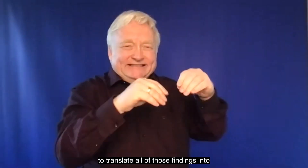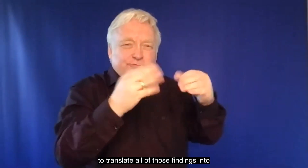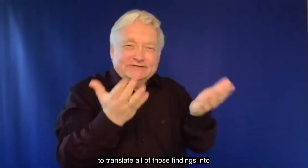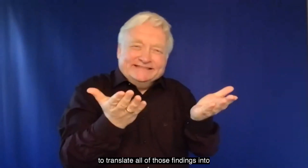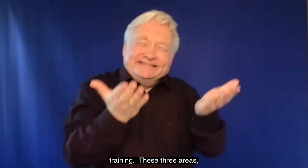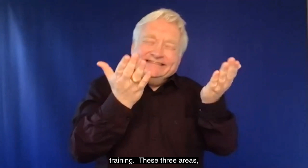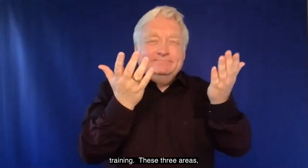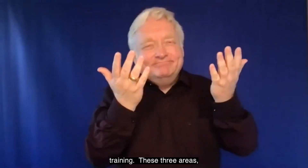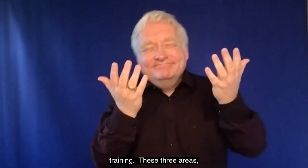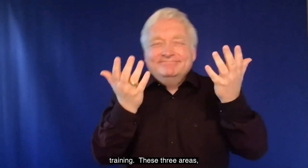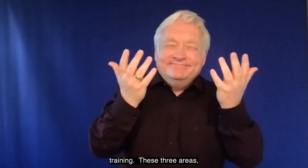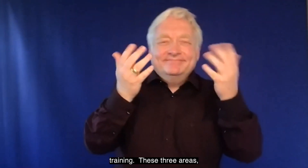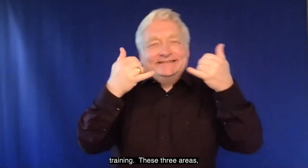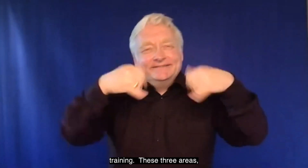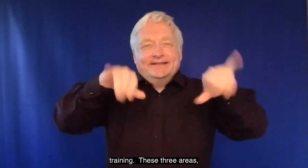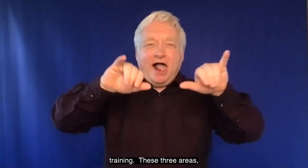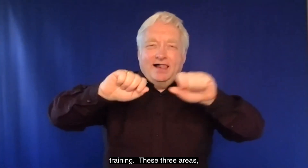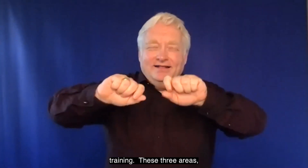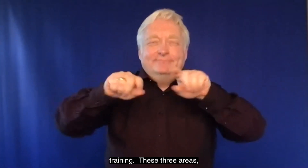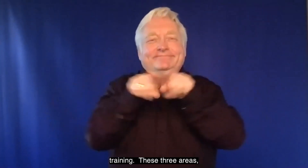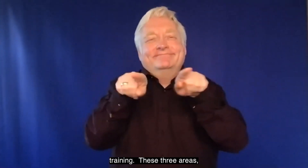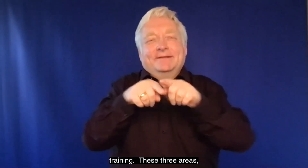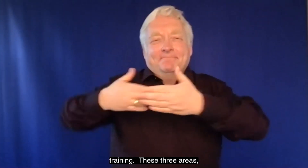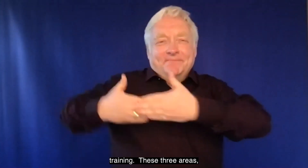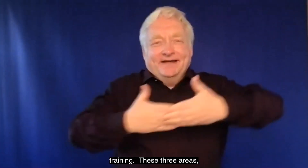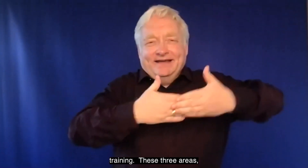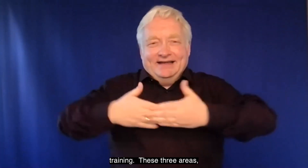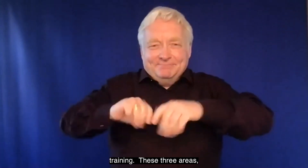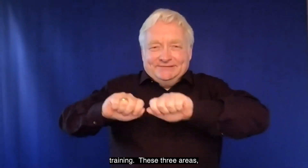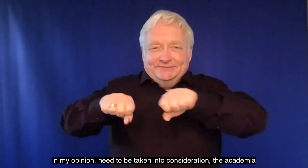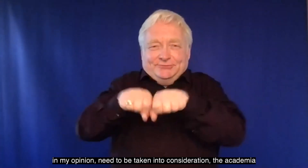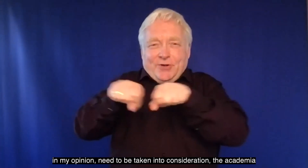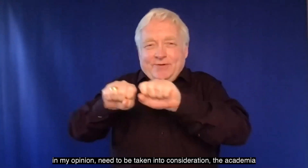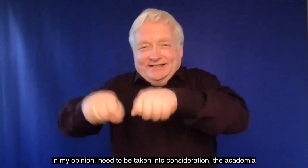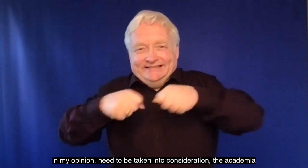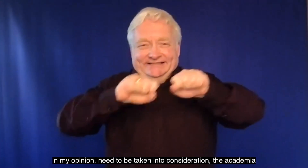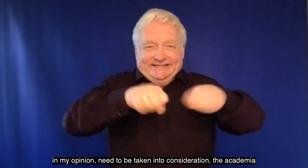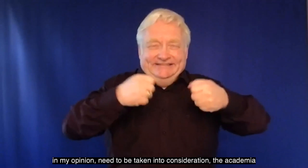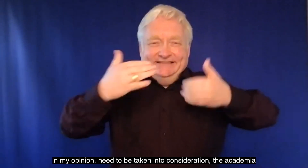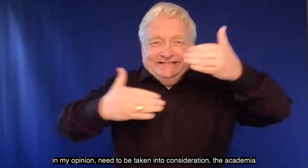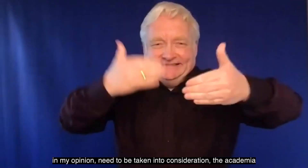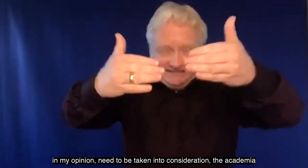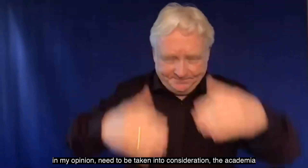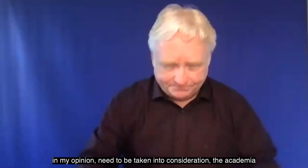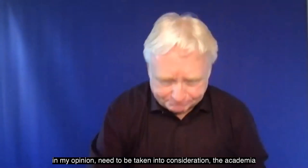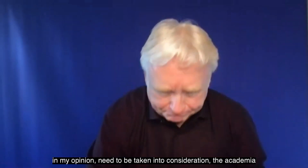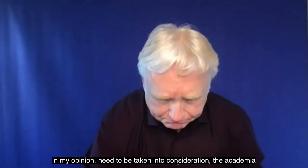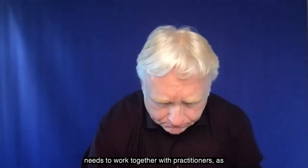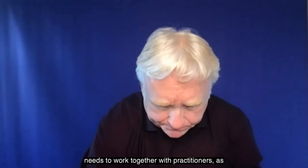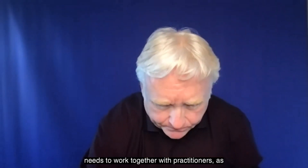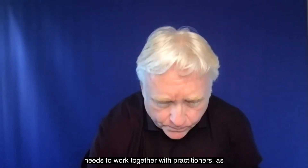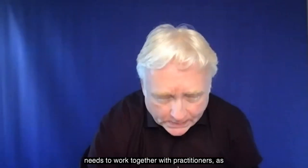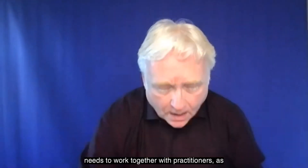estar trabajando en conjunto. La academia tiene que estar de la mano con las profesionales que están ejerciendo la labor,